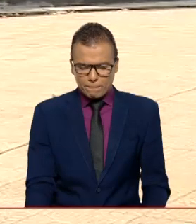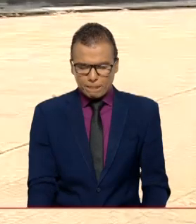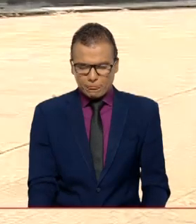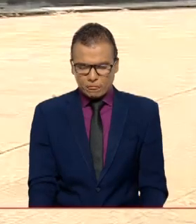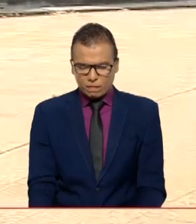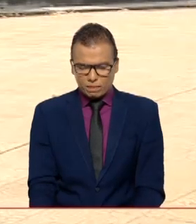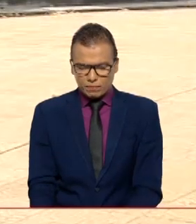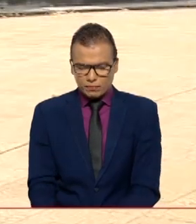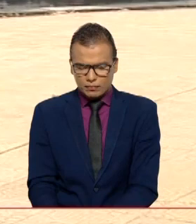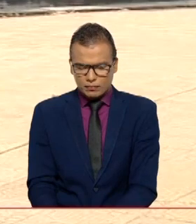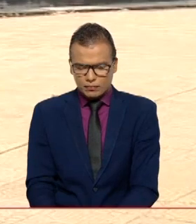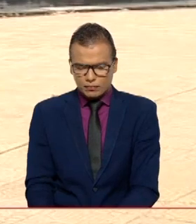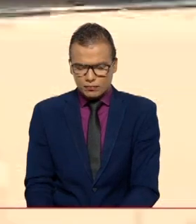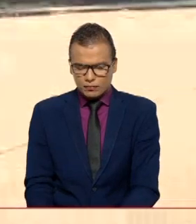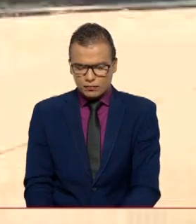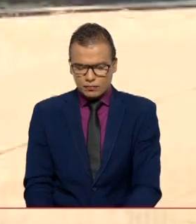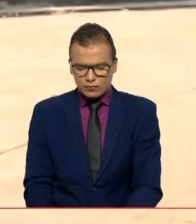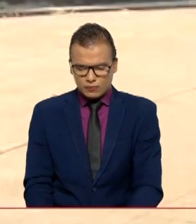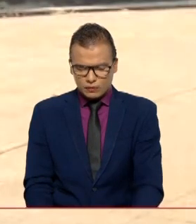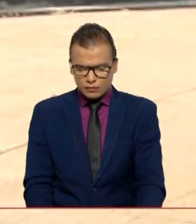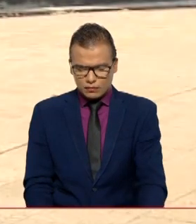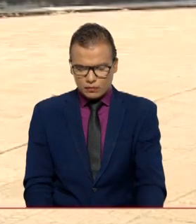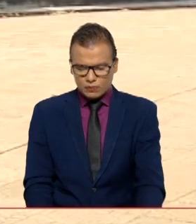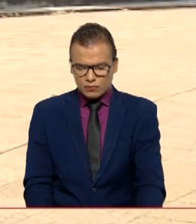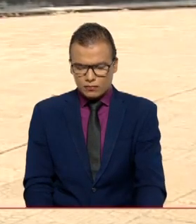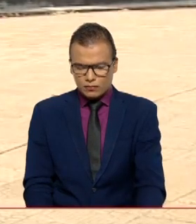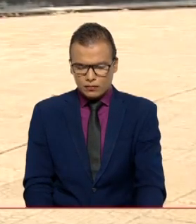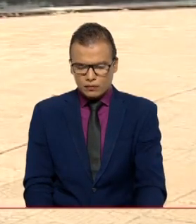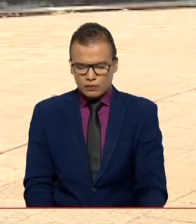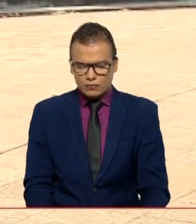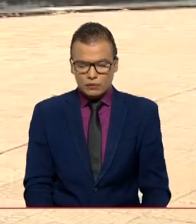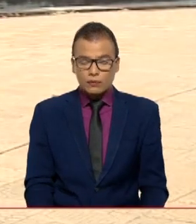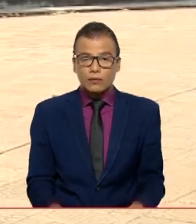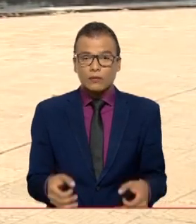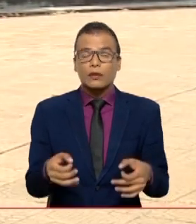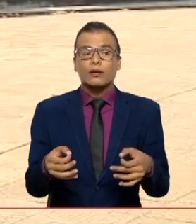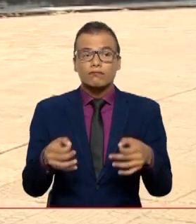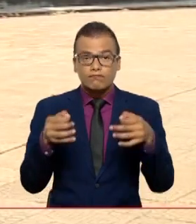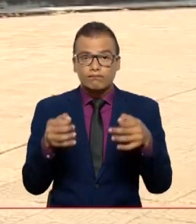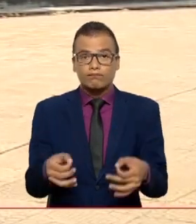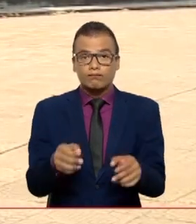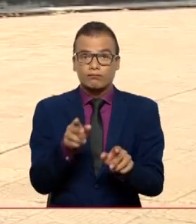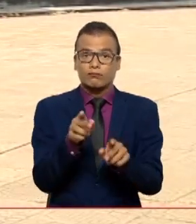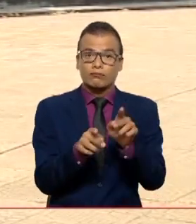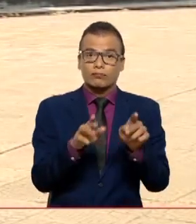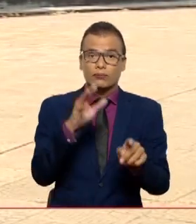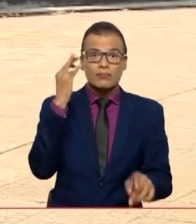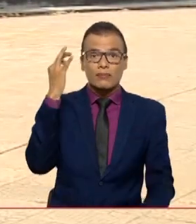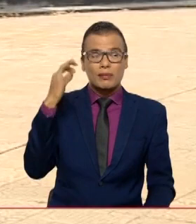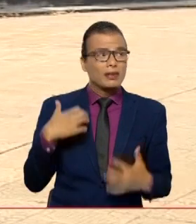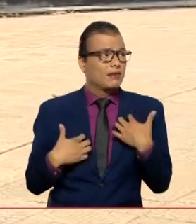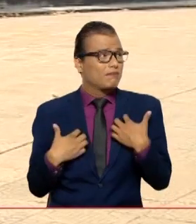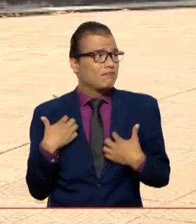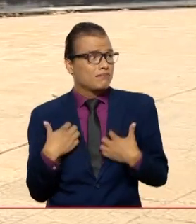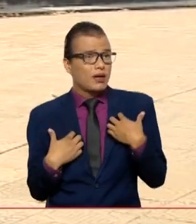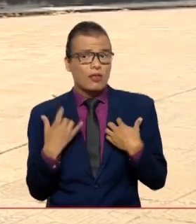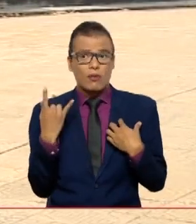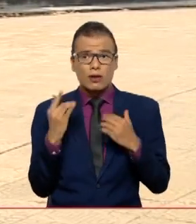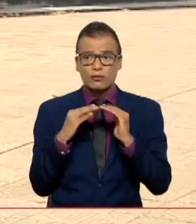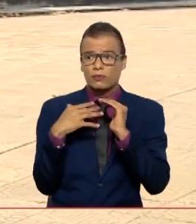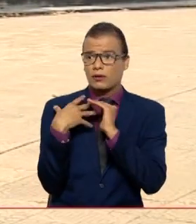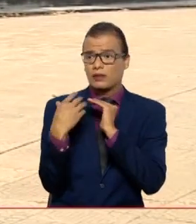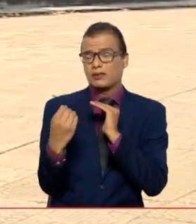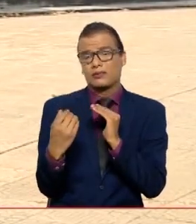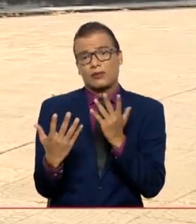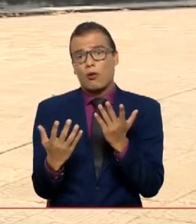Hola, muy buenas tardes. Pues mire, hay zozobra por parte de algunos palmiranos que sienten temor de salir a las calles y recorrer estos complejos